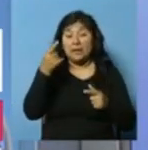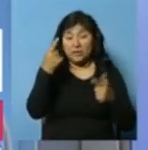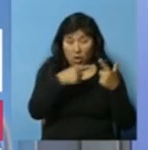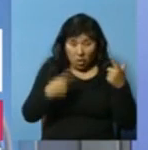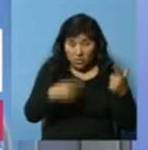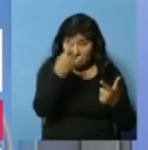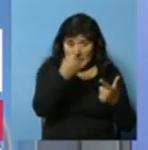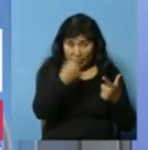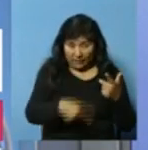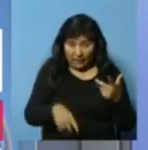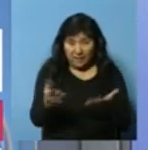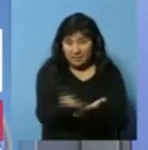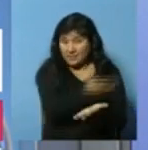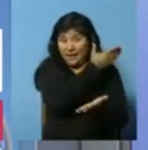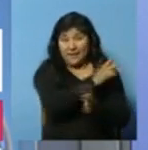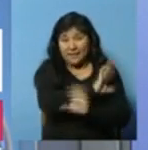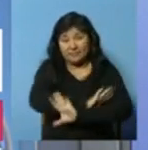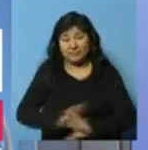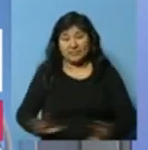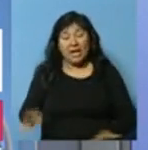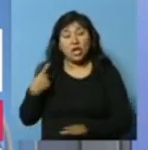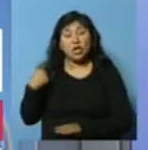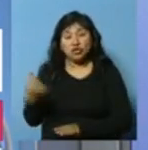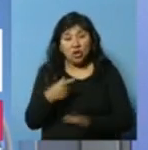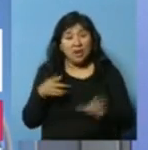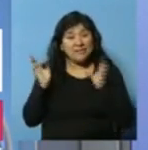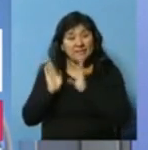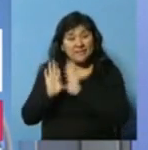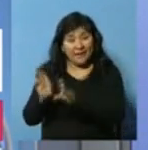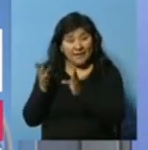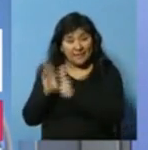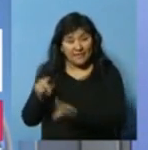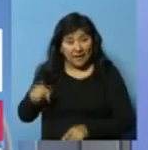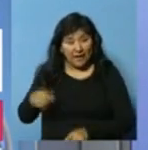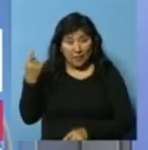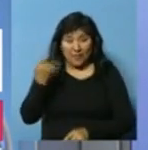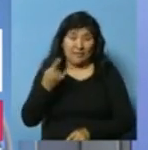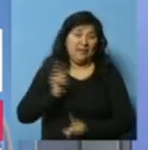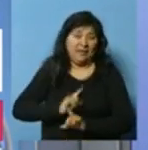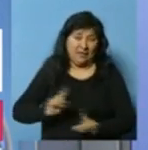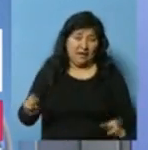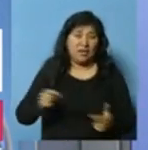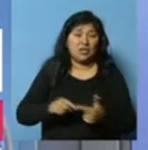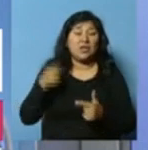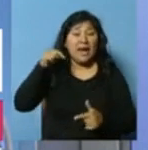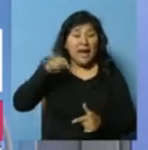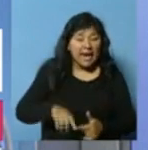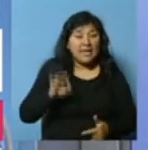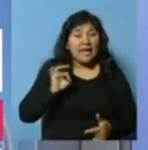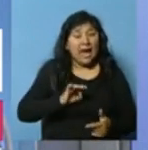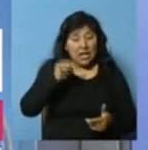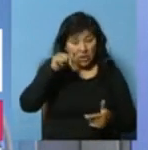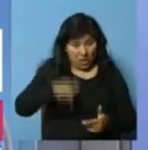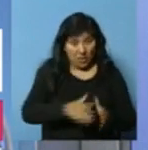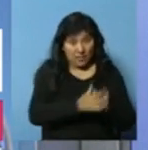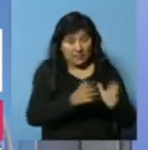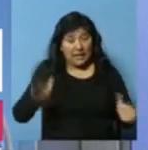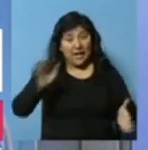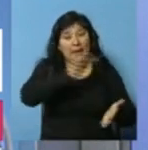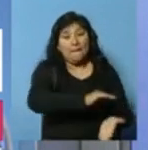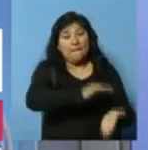terminantemente ni un cierre este año el presupuesto para el nivel superior